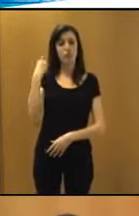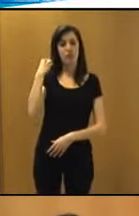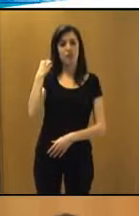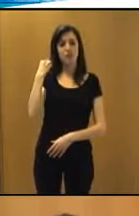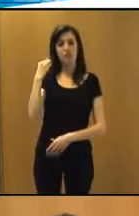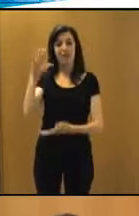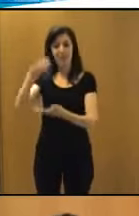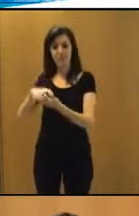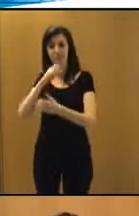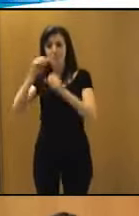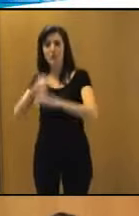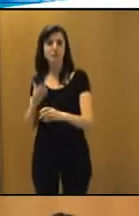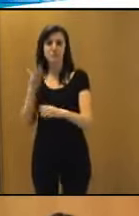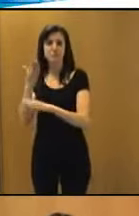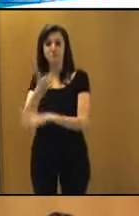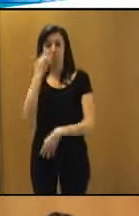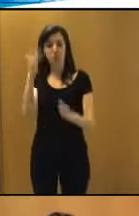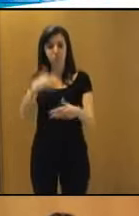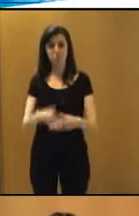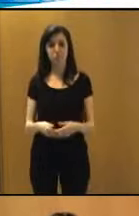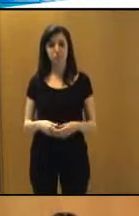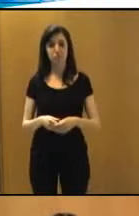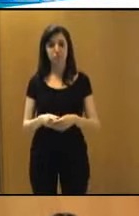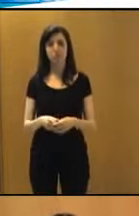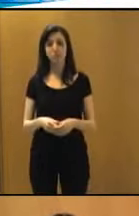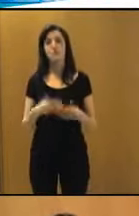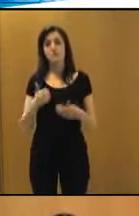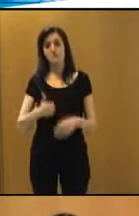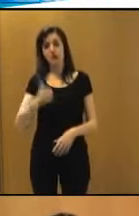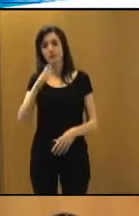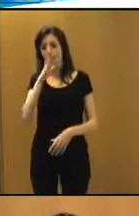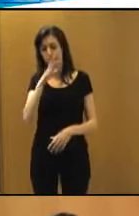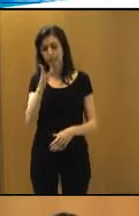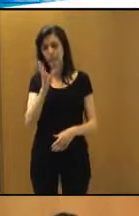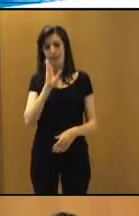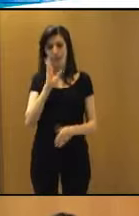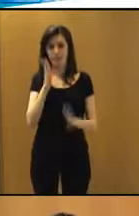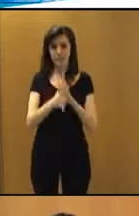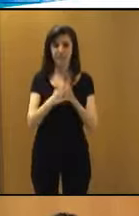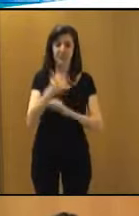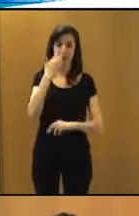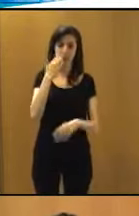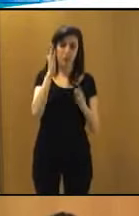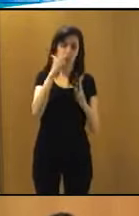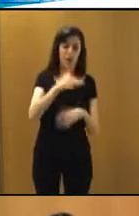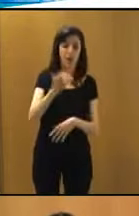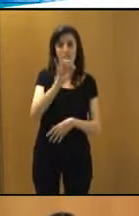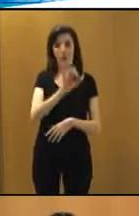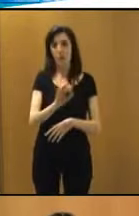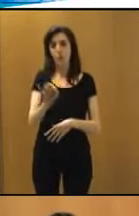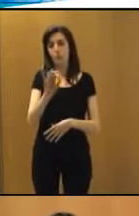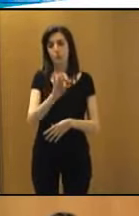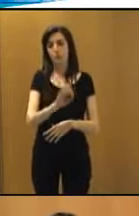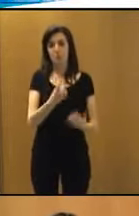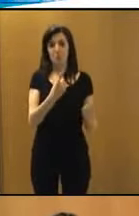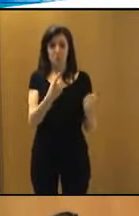personas jubiladas que no asistiría a que no está interesada en asistir a estos centros. Y sobre todo es por eso, por lo que decíamos antes, que no les interesa